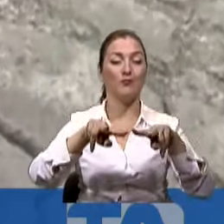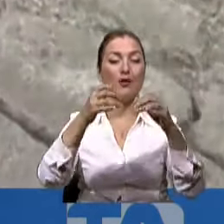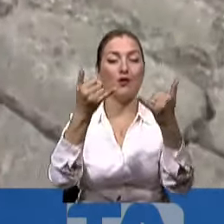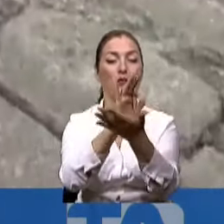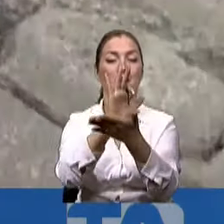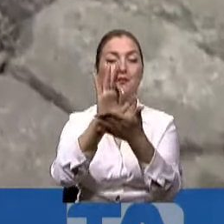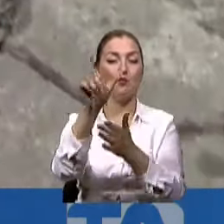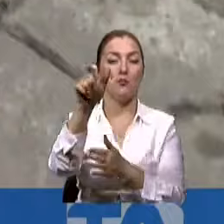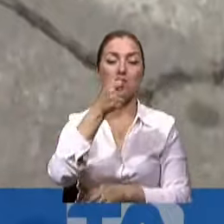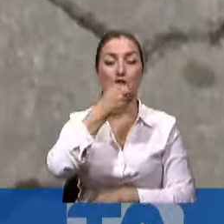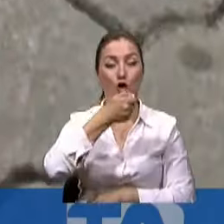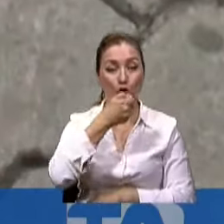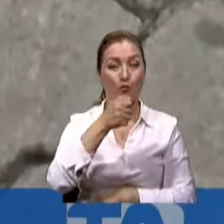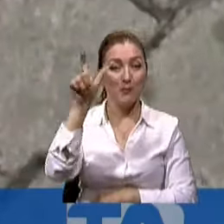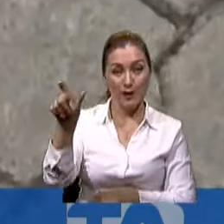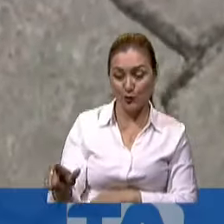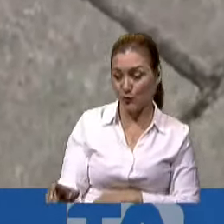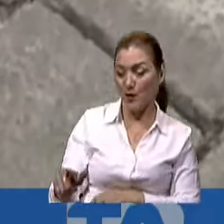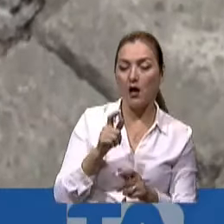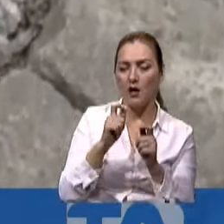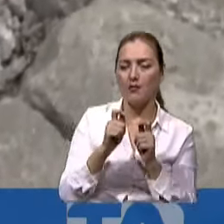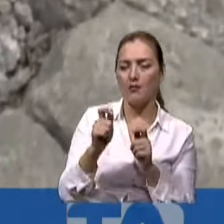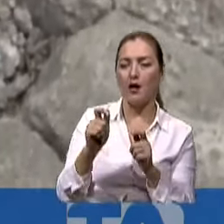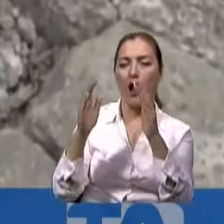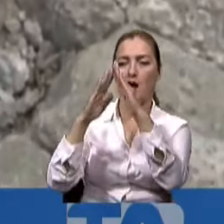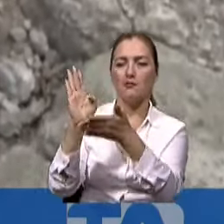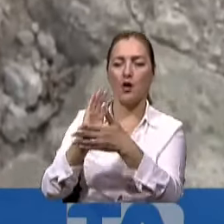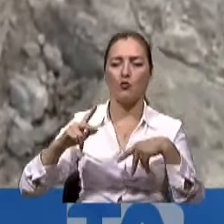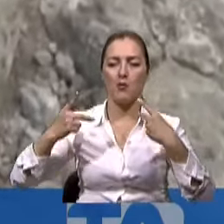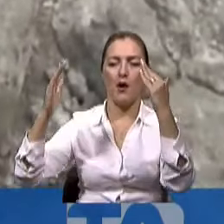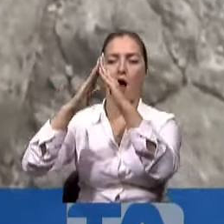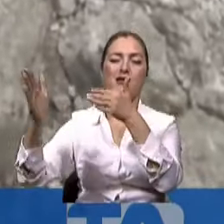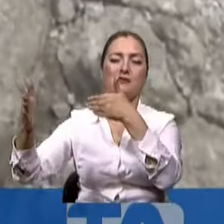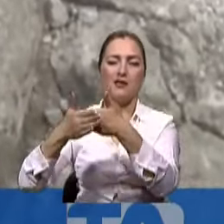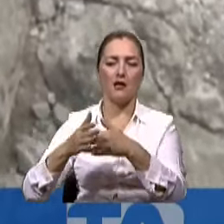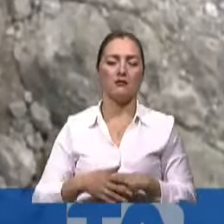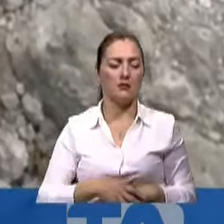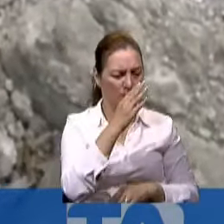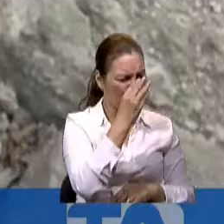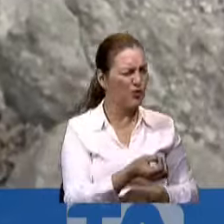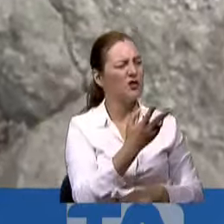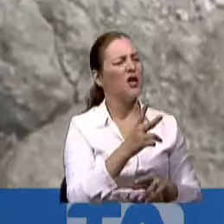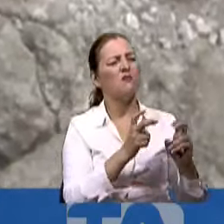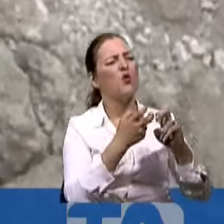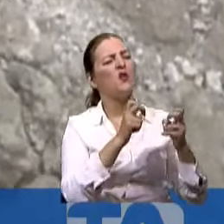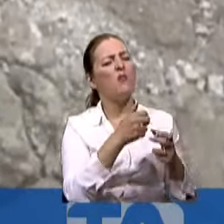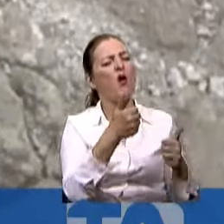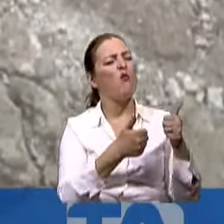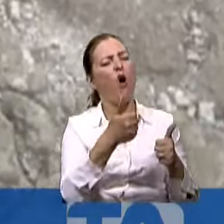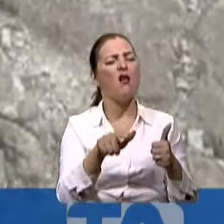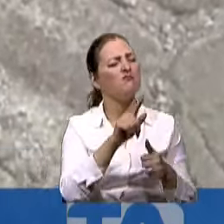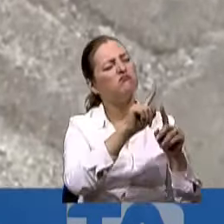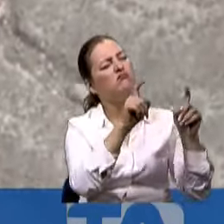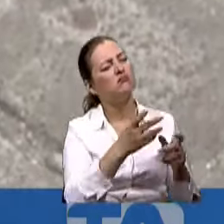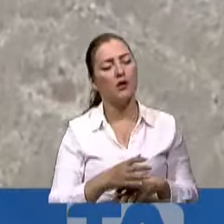esta hora con uno de los vecinos moradores de aquí del sector. Muy buenos días, vecino, coméntenos cuáles son los problemas que están teniendo debido a esta calle en mal